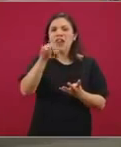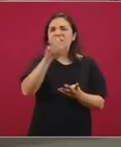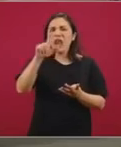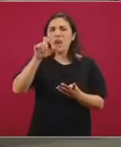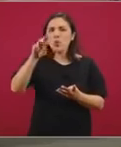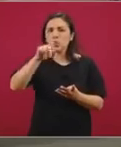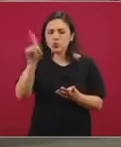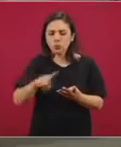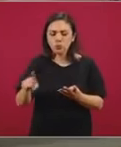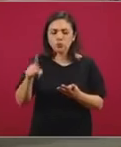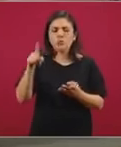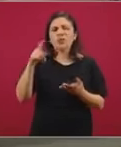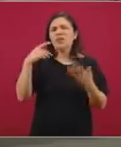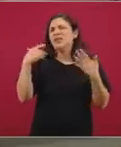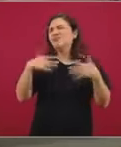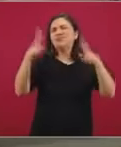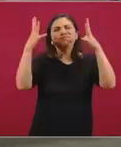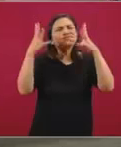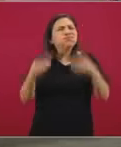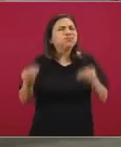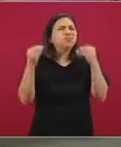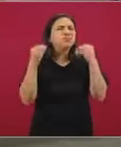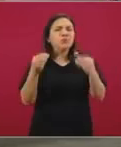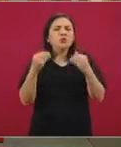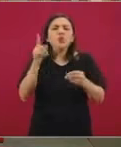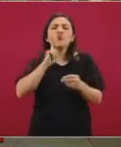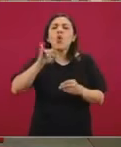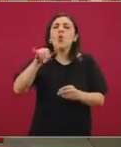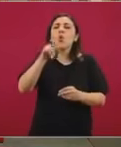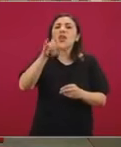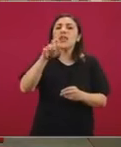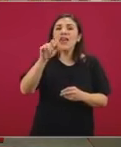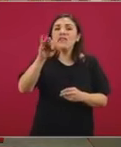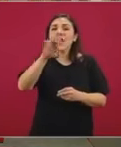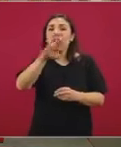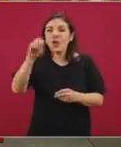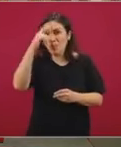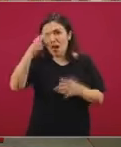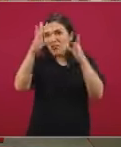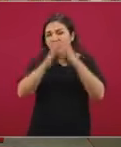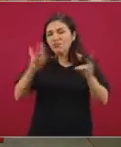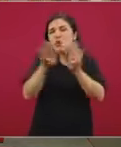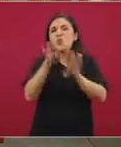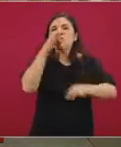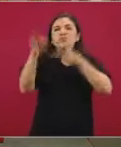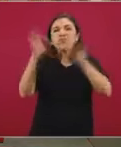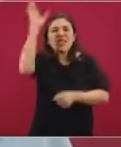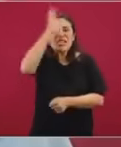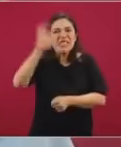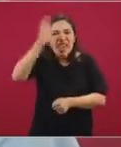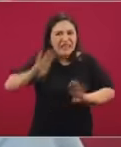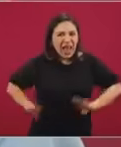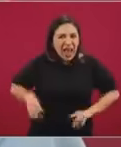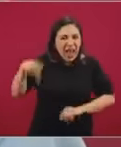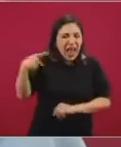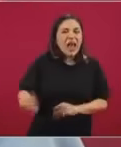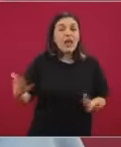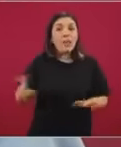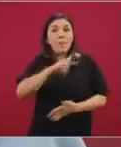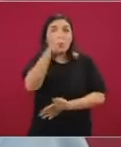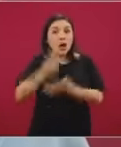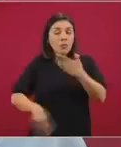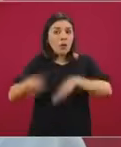Cruz, en fin, Julieta Fierro, que va a presentar algo sobre divulgación de la ciencia. El programa